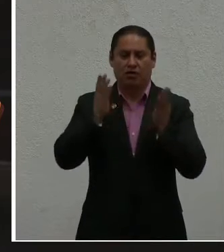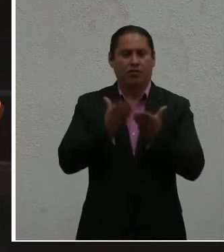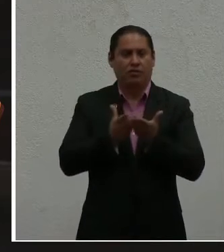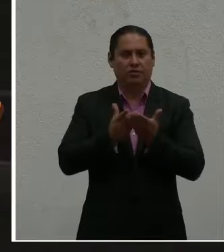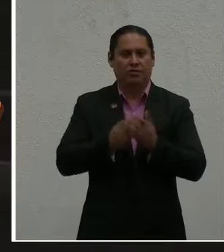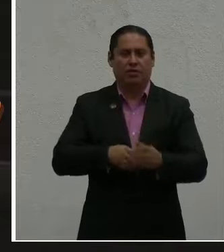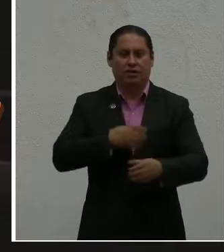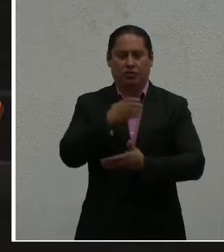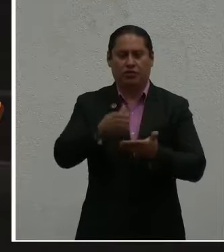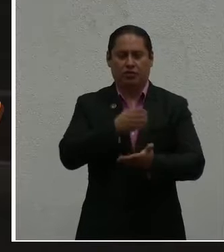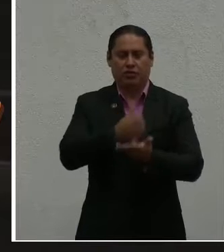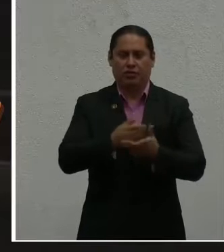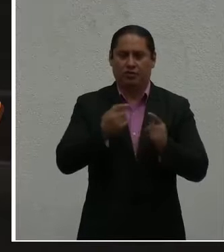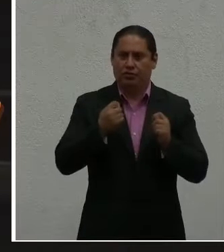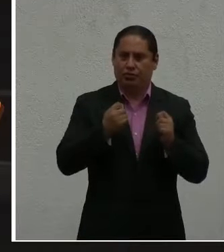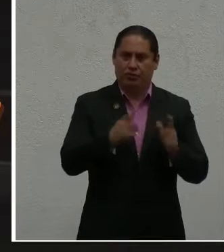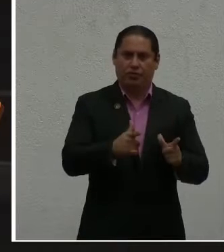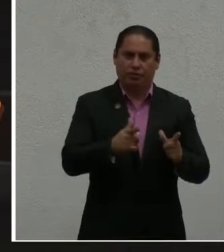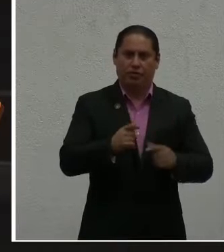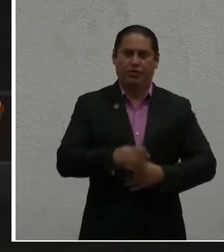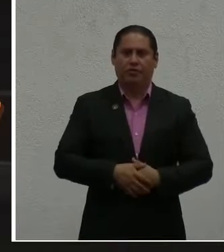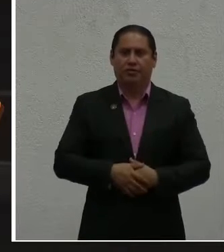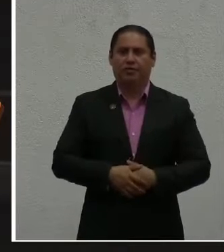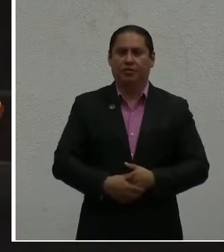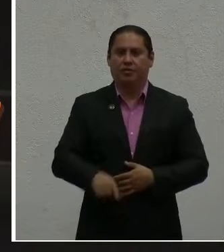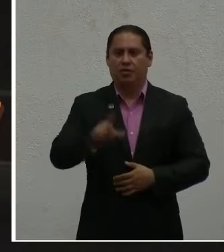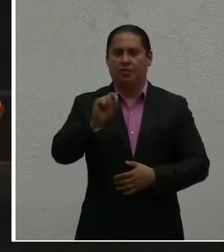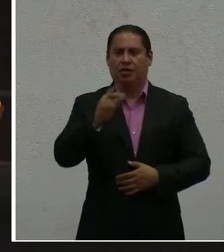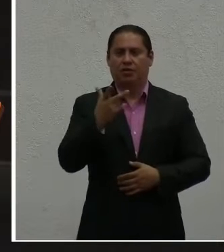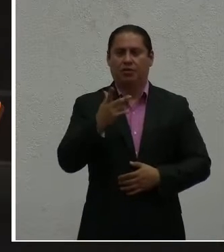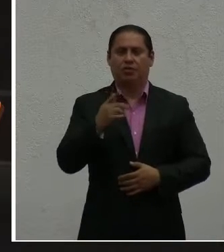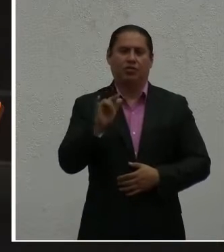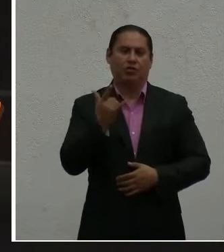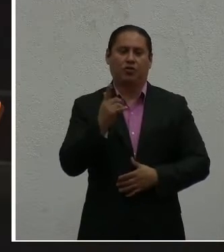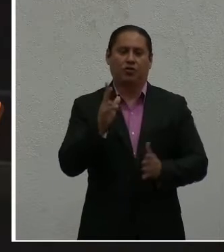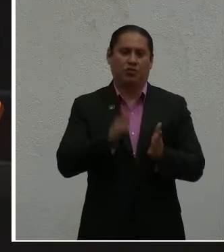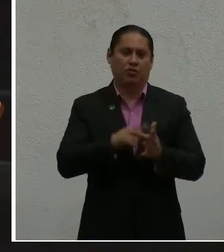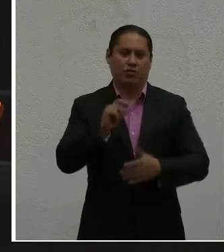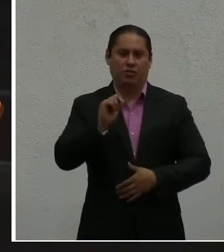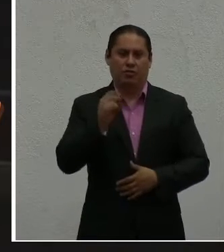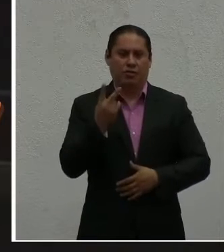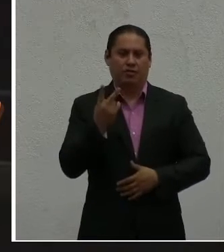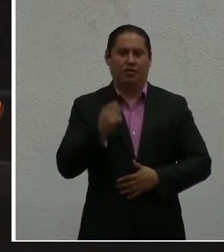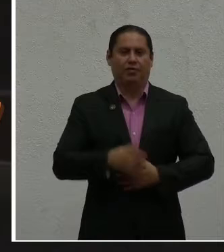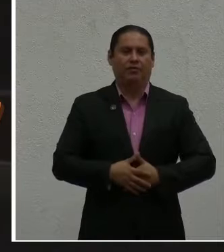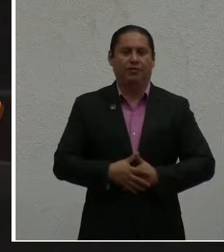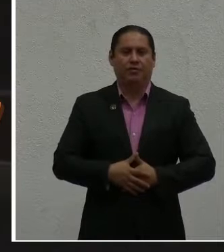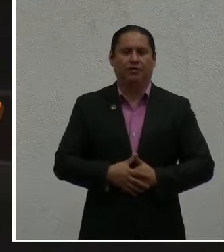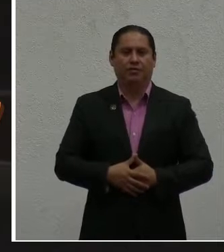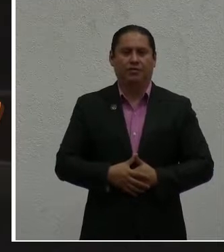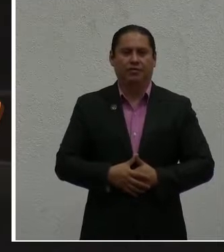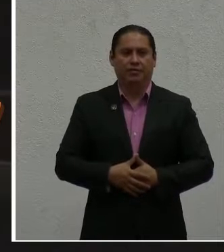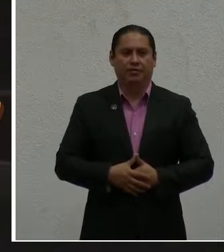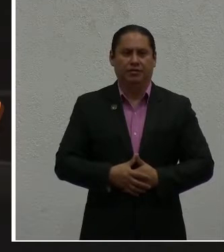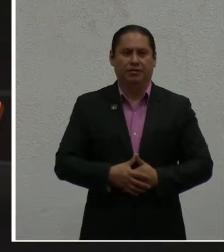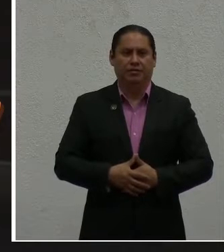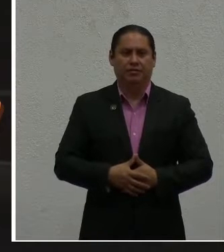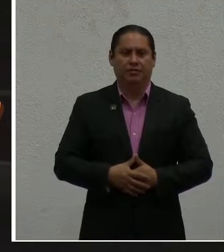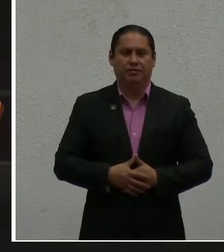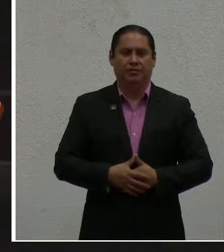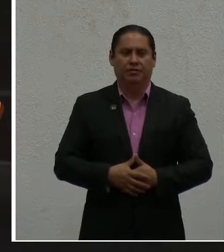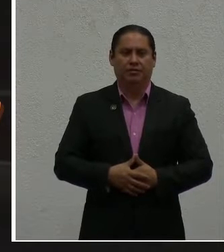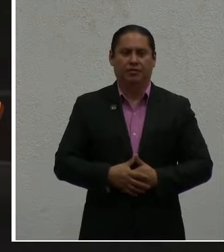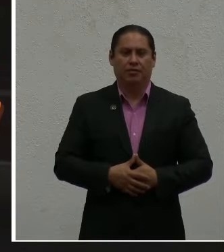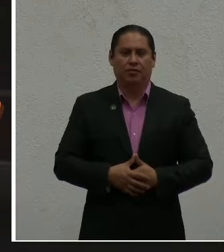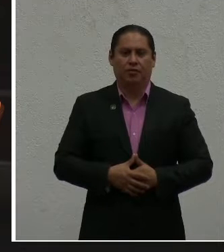en la ciudad de Tuxtla Gutiérrez, Chiapas, a los 28 días del mes de junio de 2022.